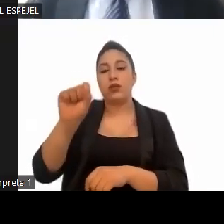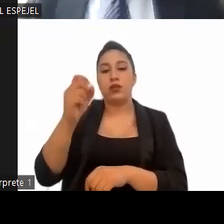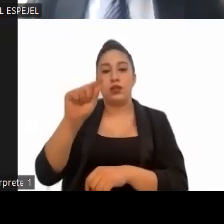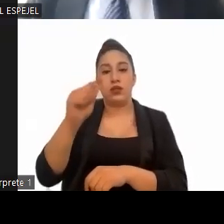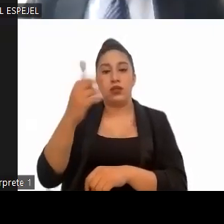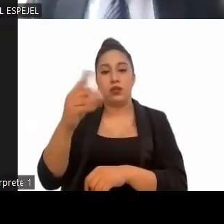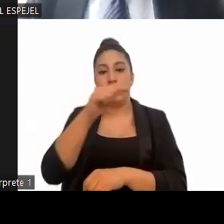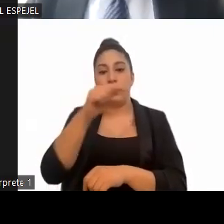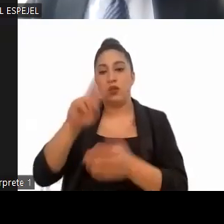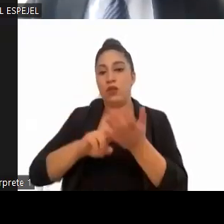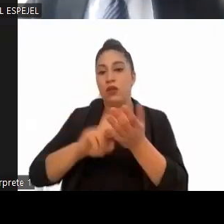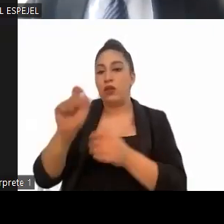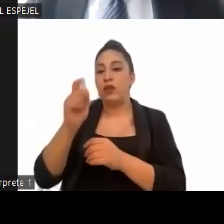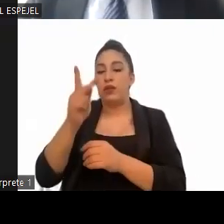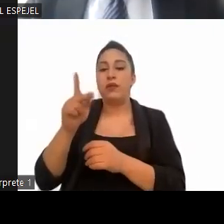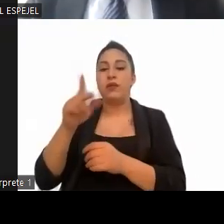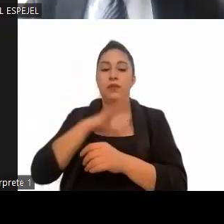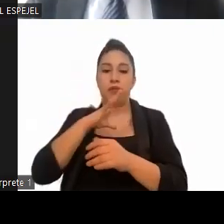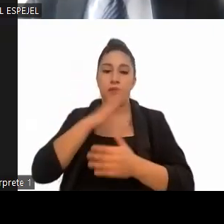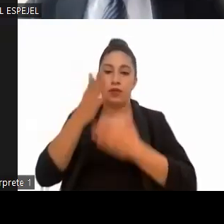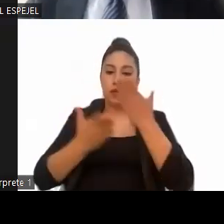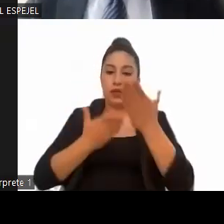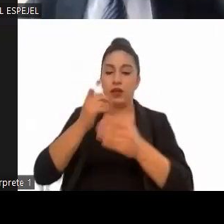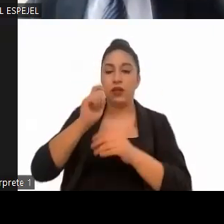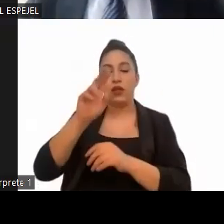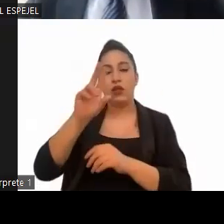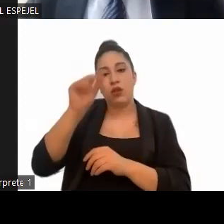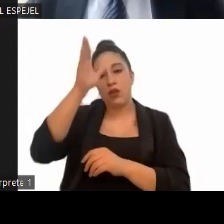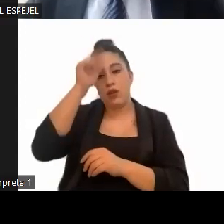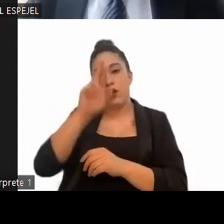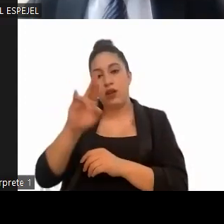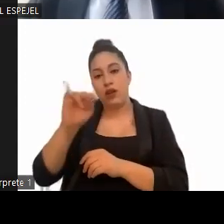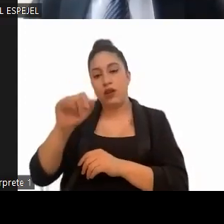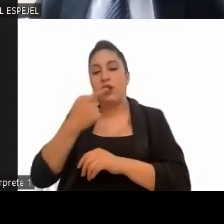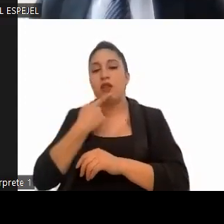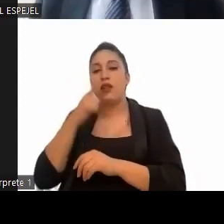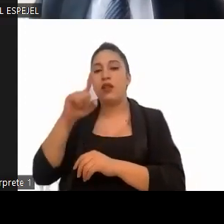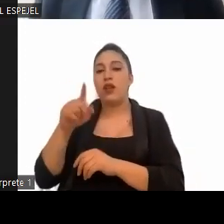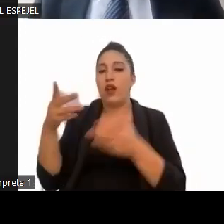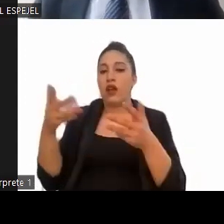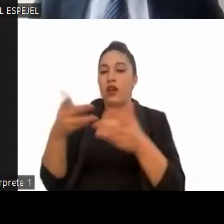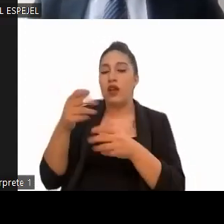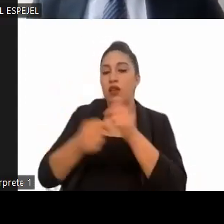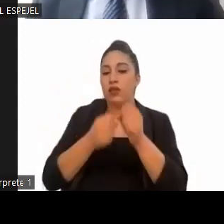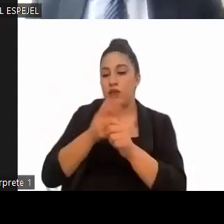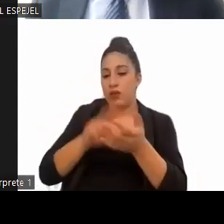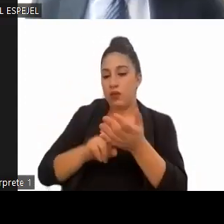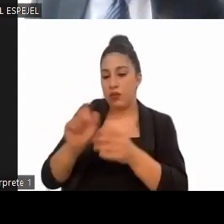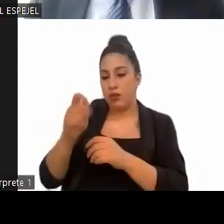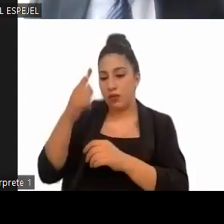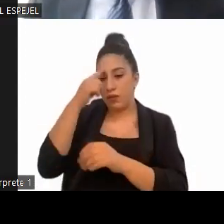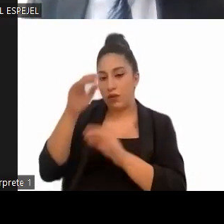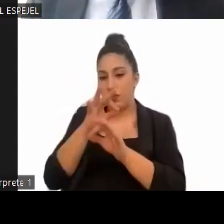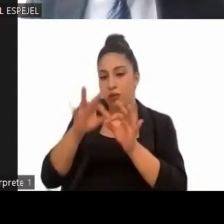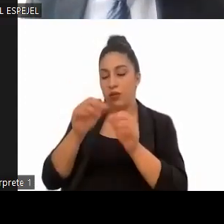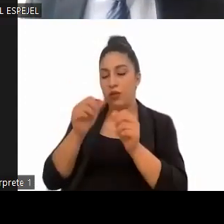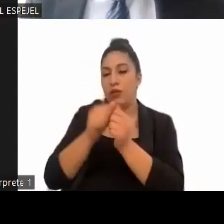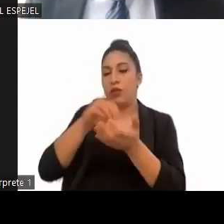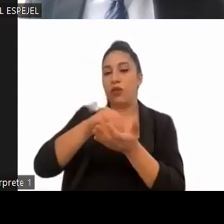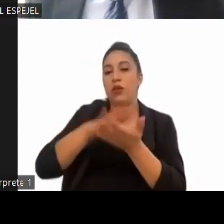RR.IP.74/2022 relacionada al recurso de conformidad RIA 305/22 del cumplimiento de resolución del folio